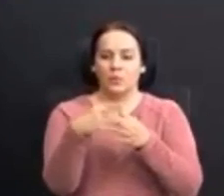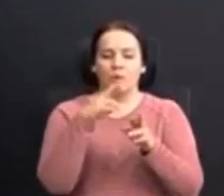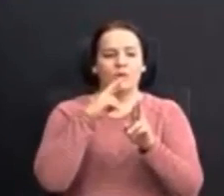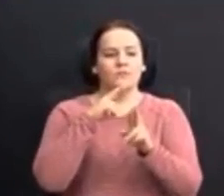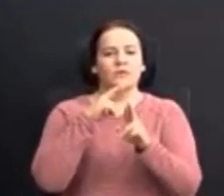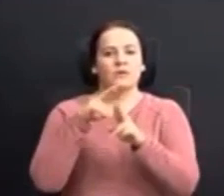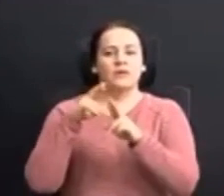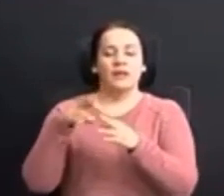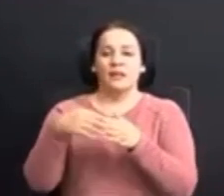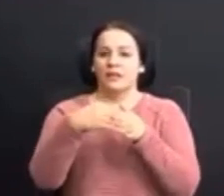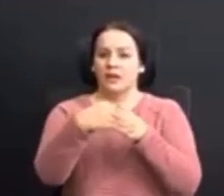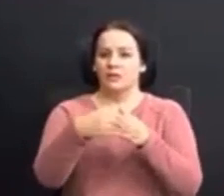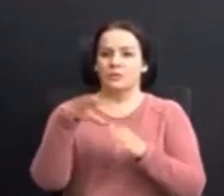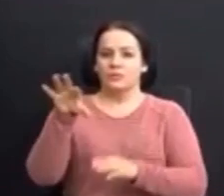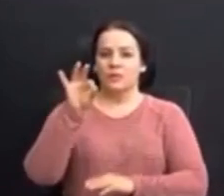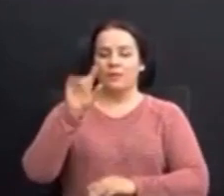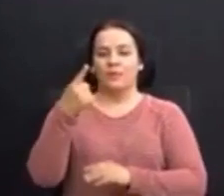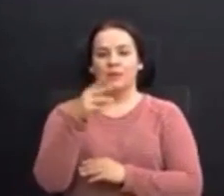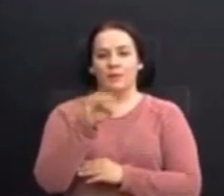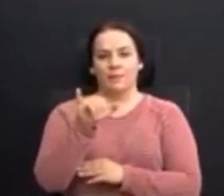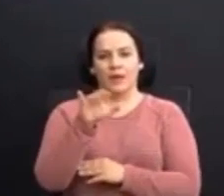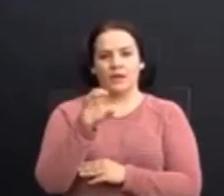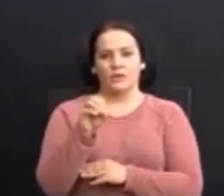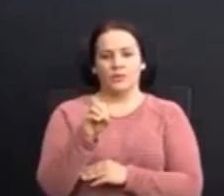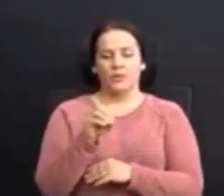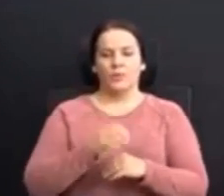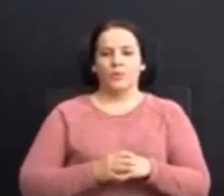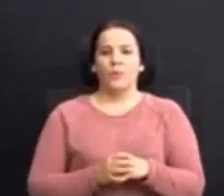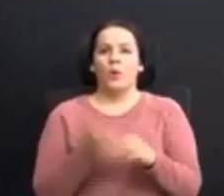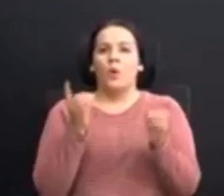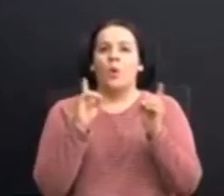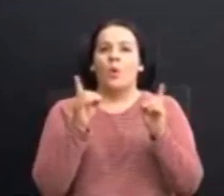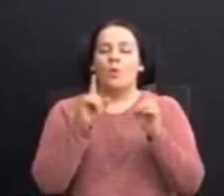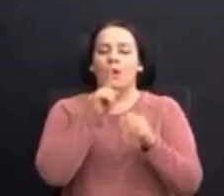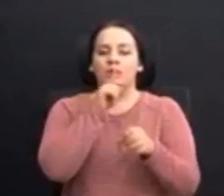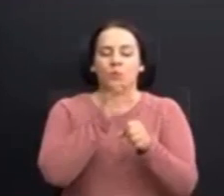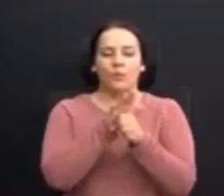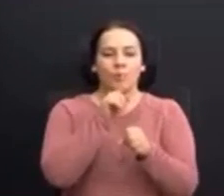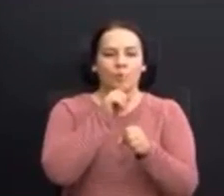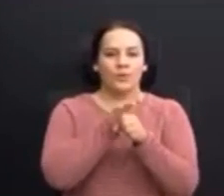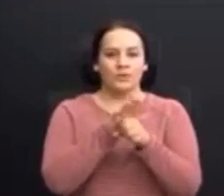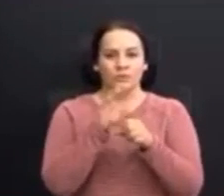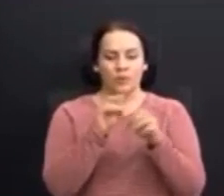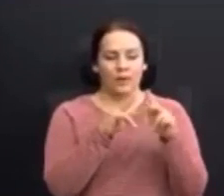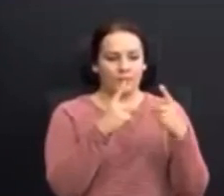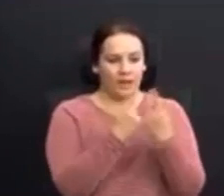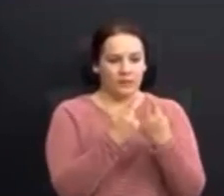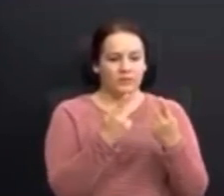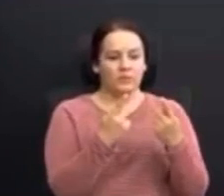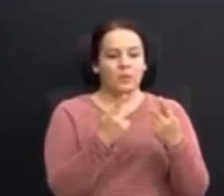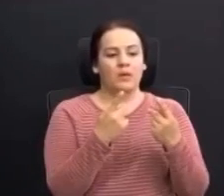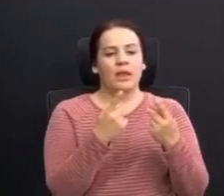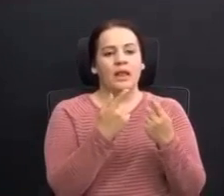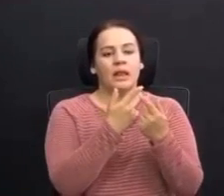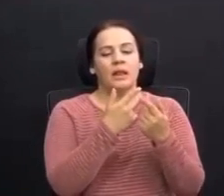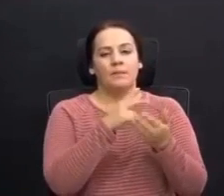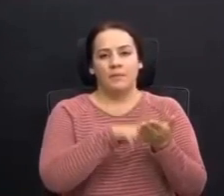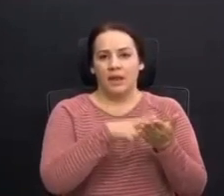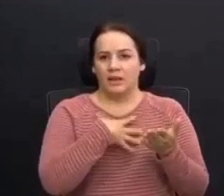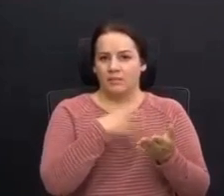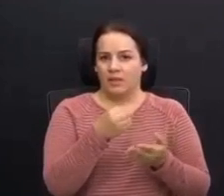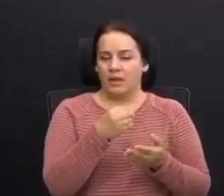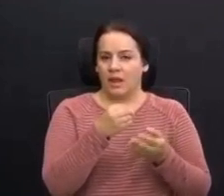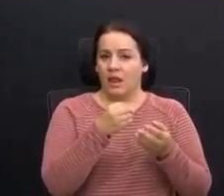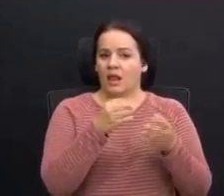resultados del liderazgo escogido el 1 de mayo. ¿Cuáles son los compromisos de la fracción del Partido de Liberación Nacional, la fracción más